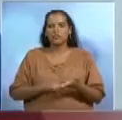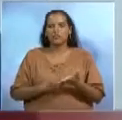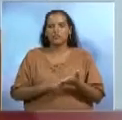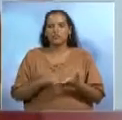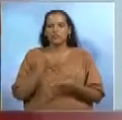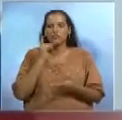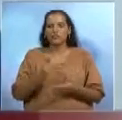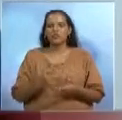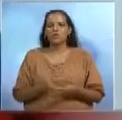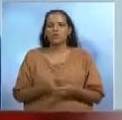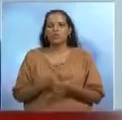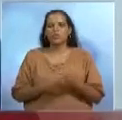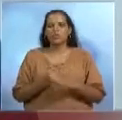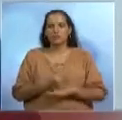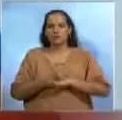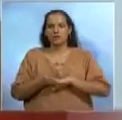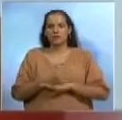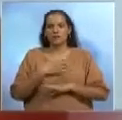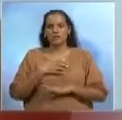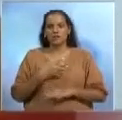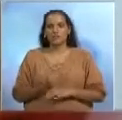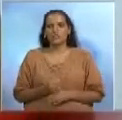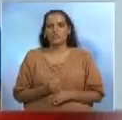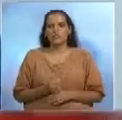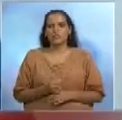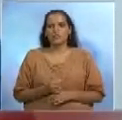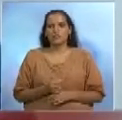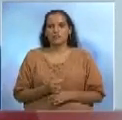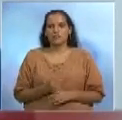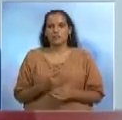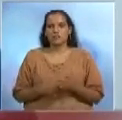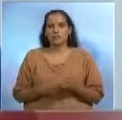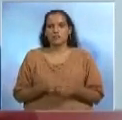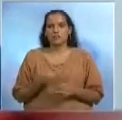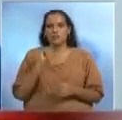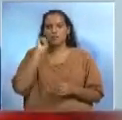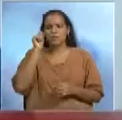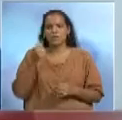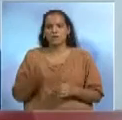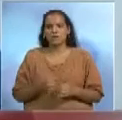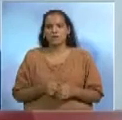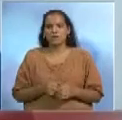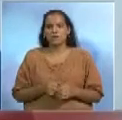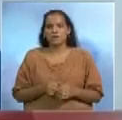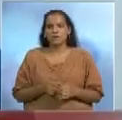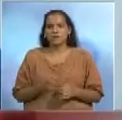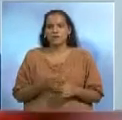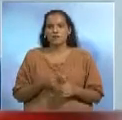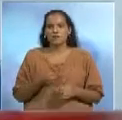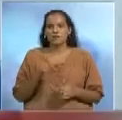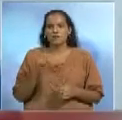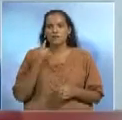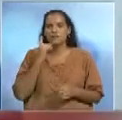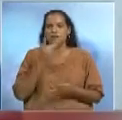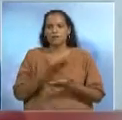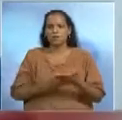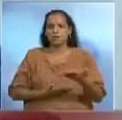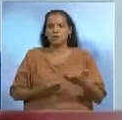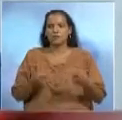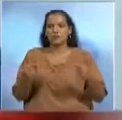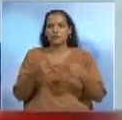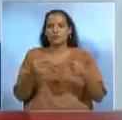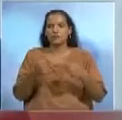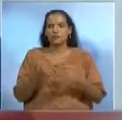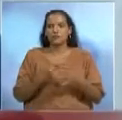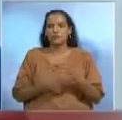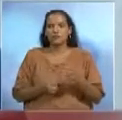se ha resuelto, se ha autorizado a su dirigente presentar mañana, primera hora, un amparo posesorio, ¿no? Porque